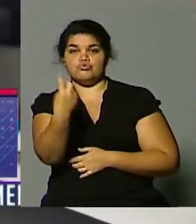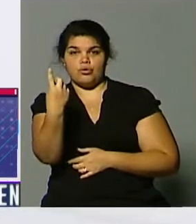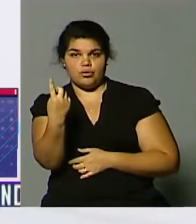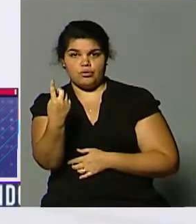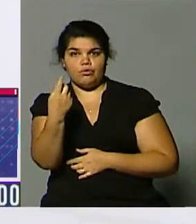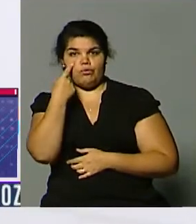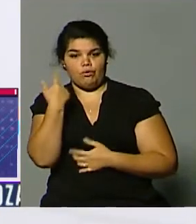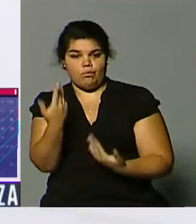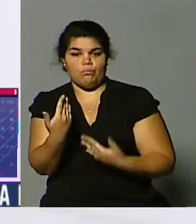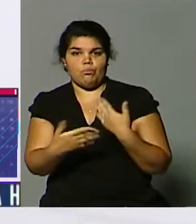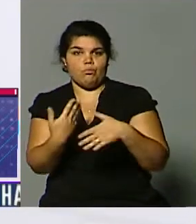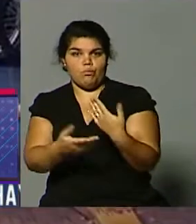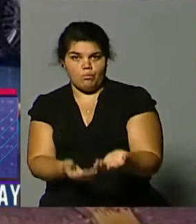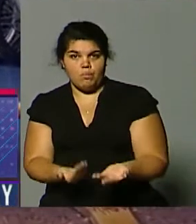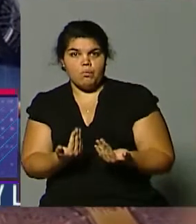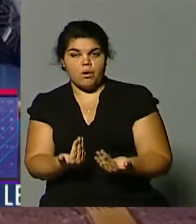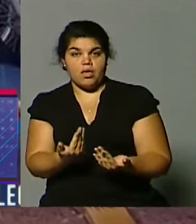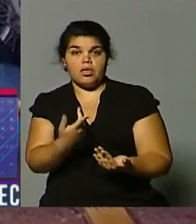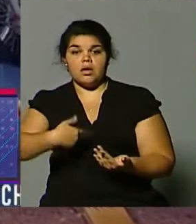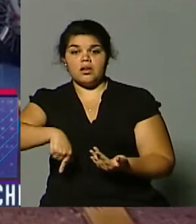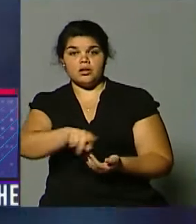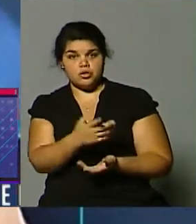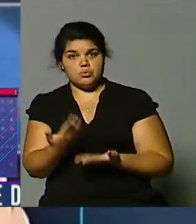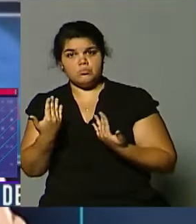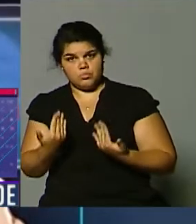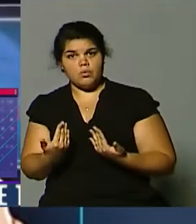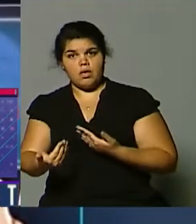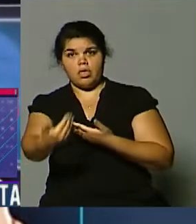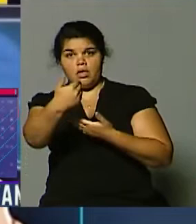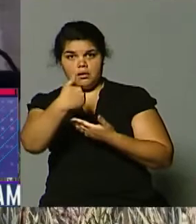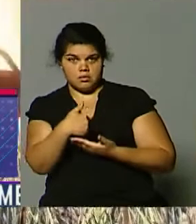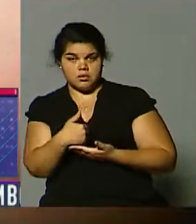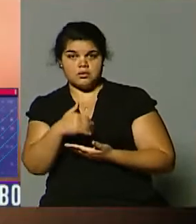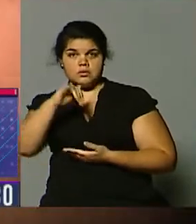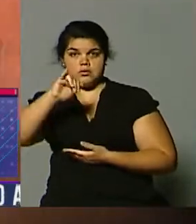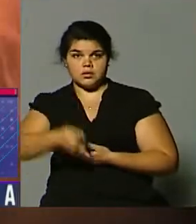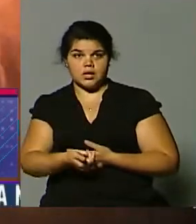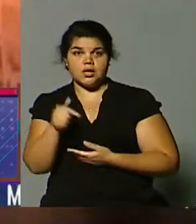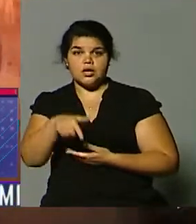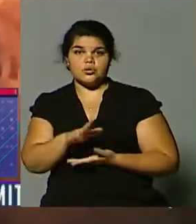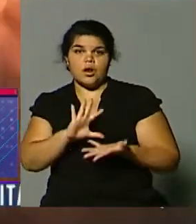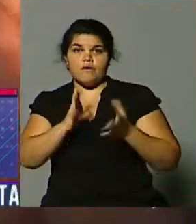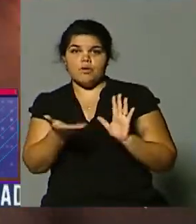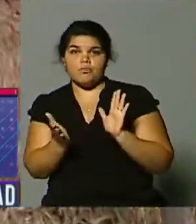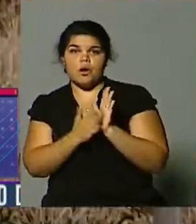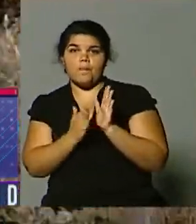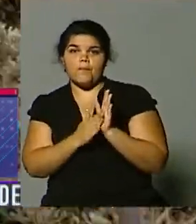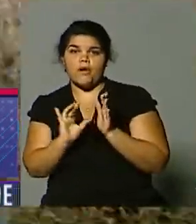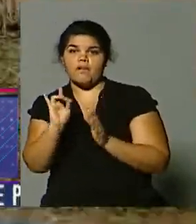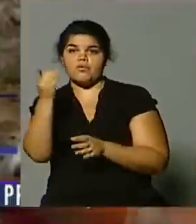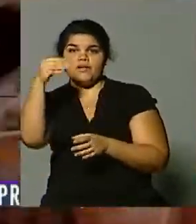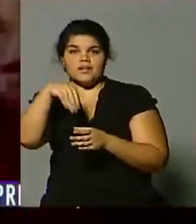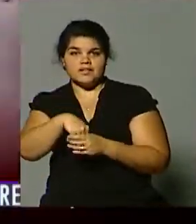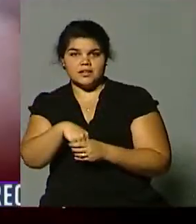tema. Entonces pensamos en también darles la posibilidad de integrarse, de tener una primera experiencia en el ámbito